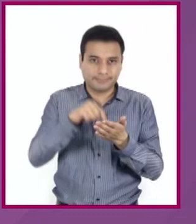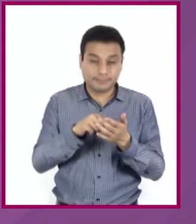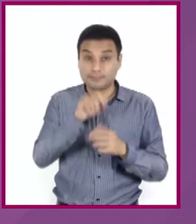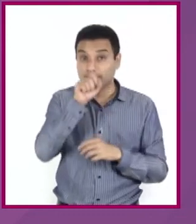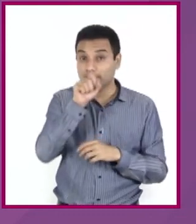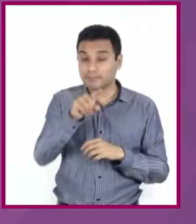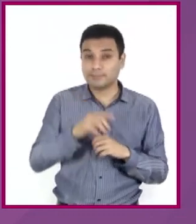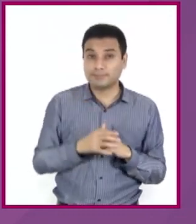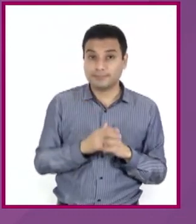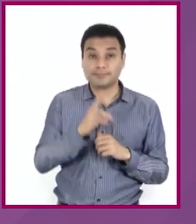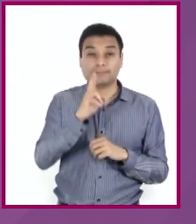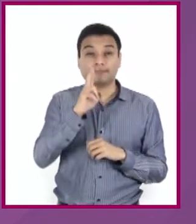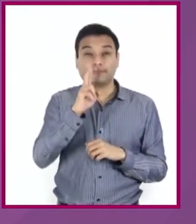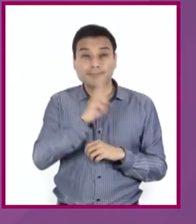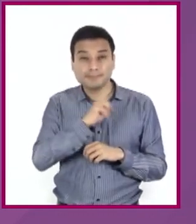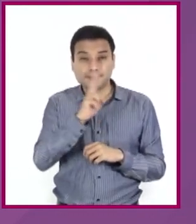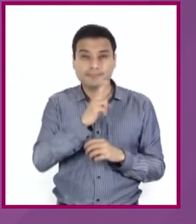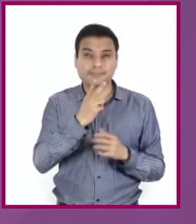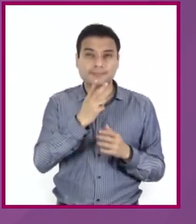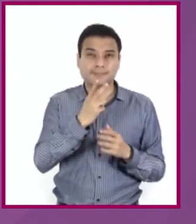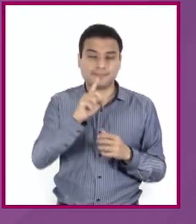contaminación del aire y del agua,